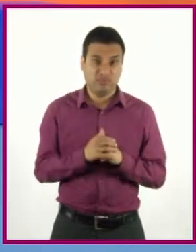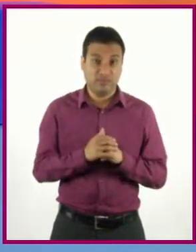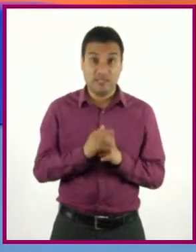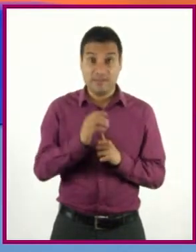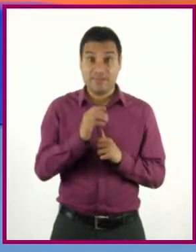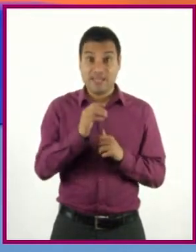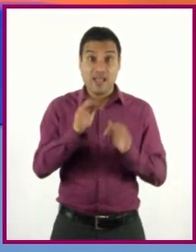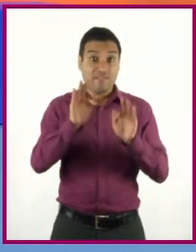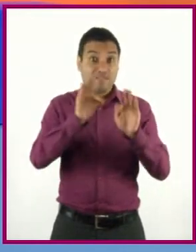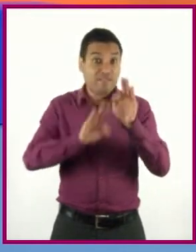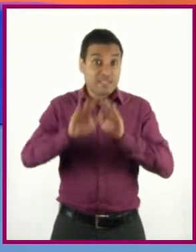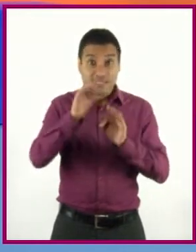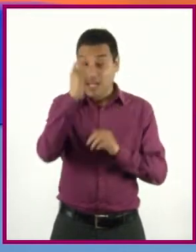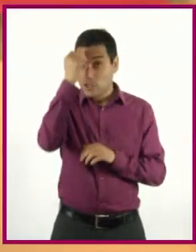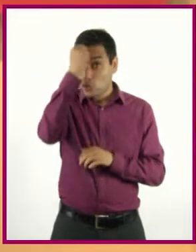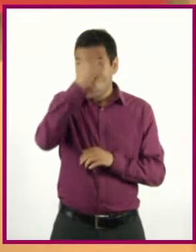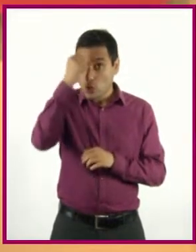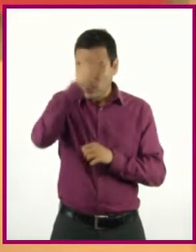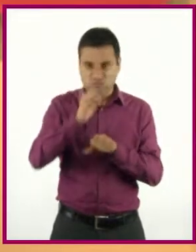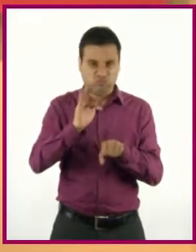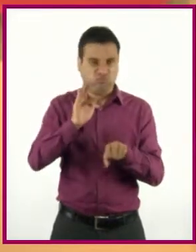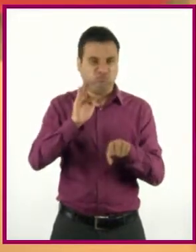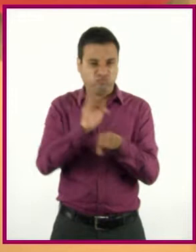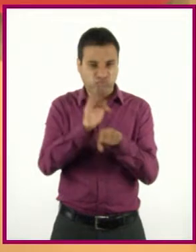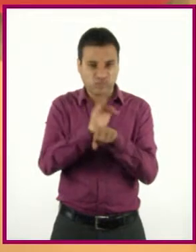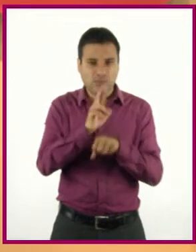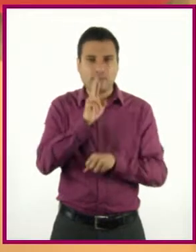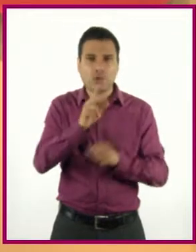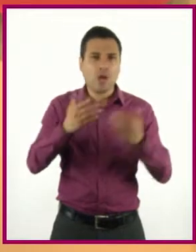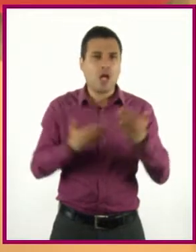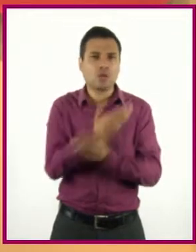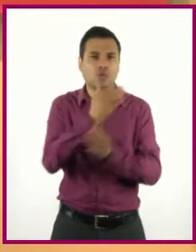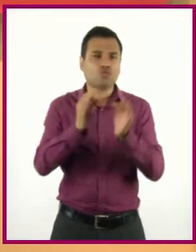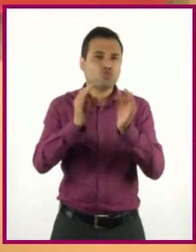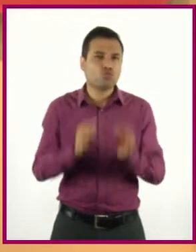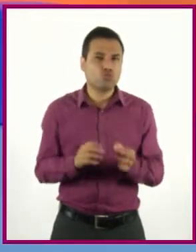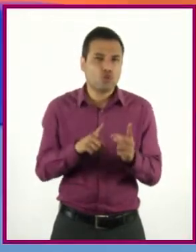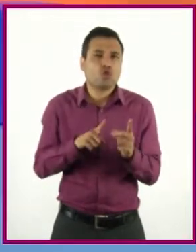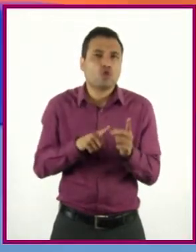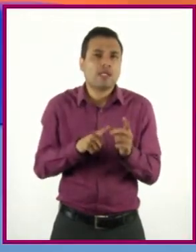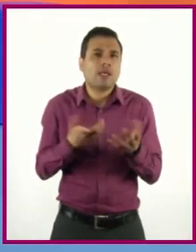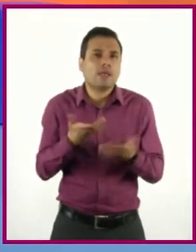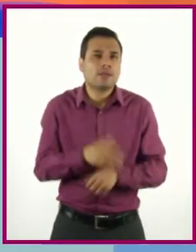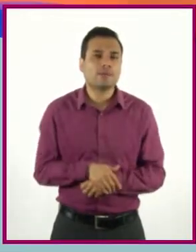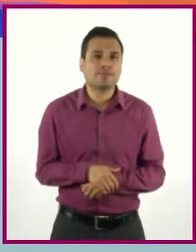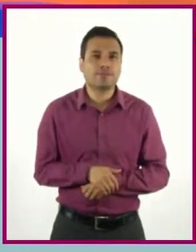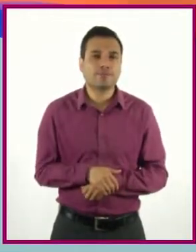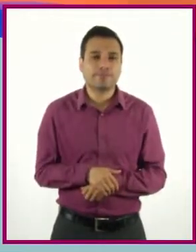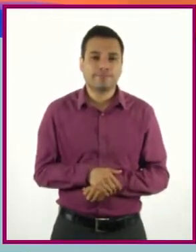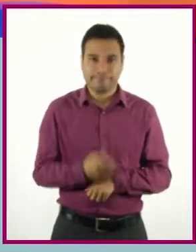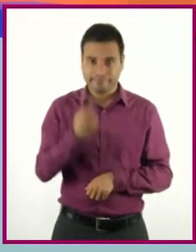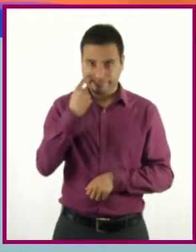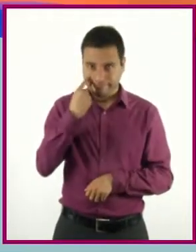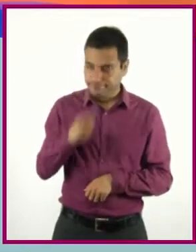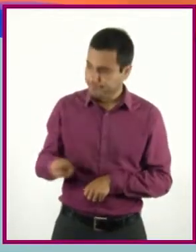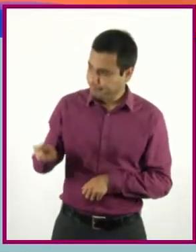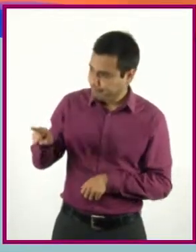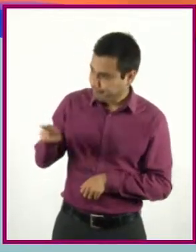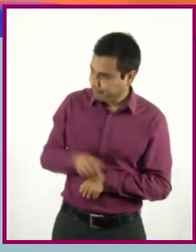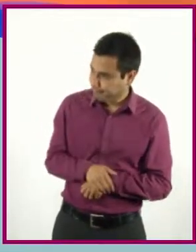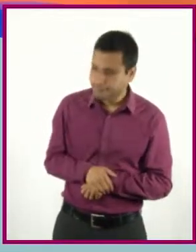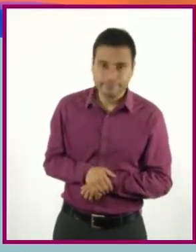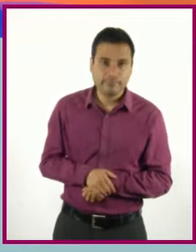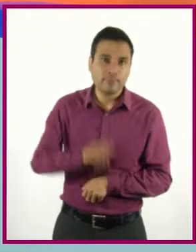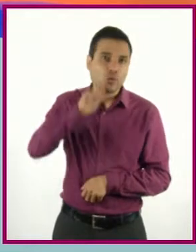la física teórica en México. ¿En dónde nació el doctor Moshinsky? Él nació en la ciudad de Kiev,